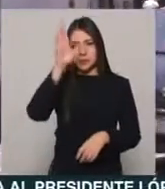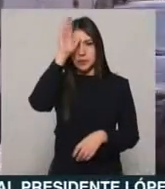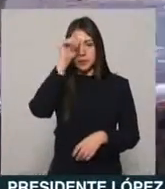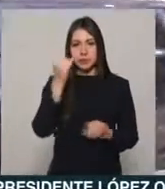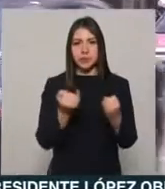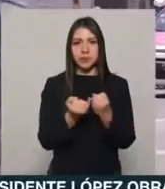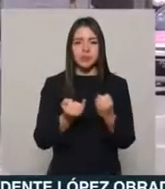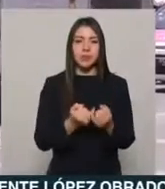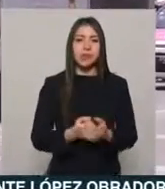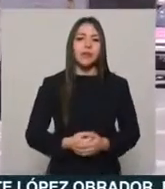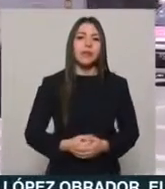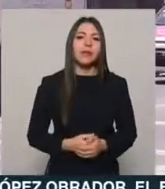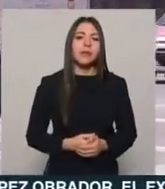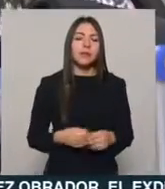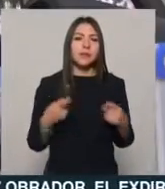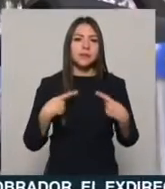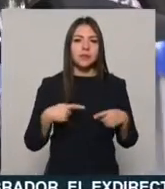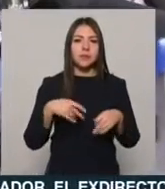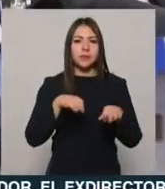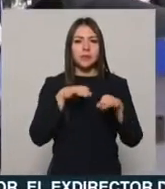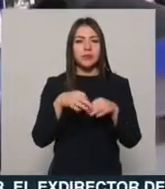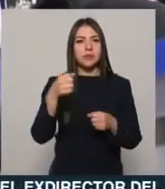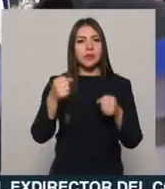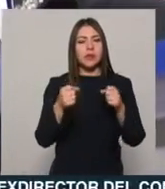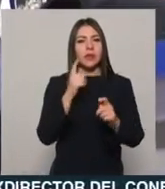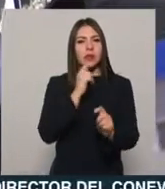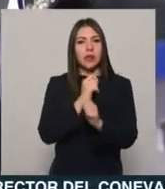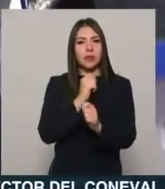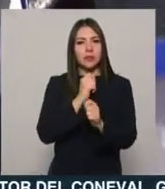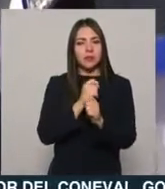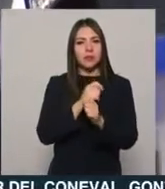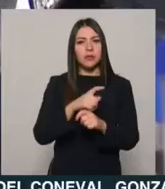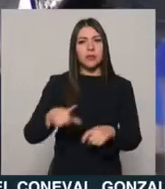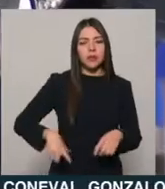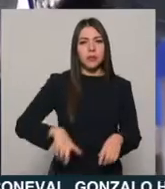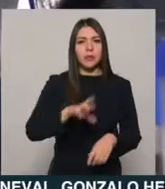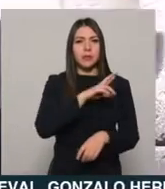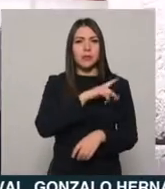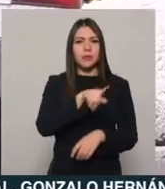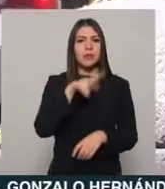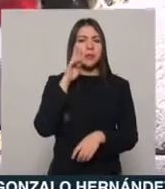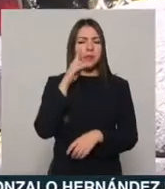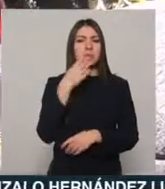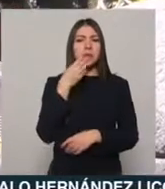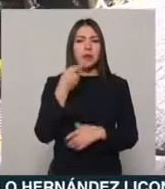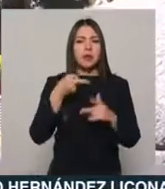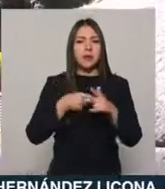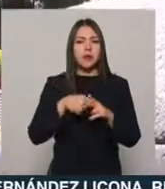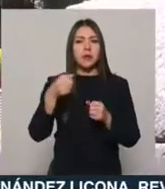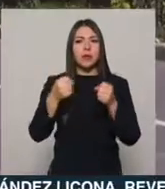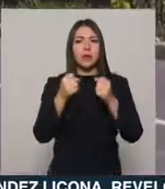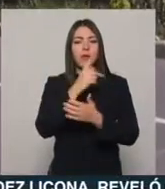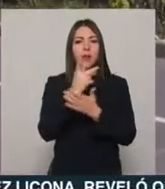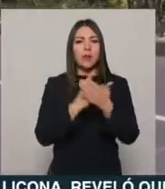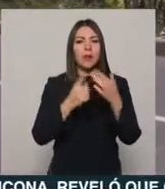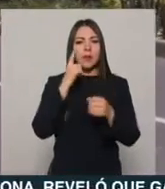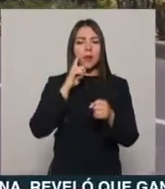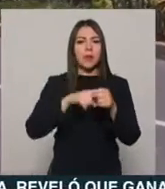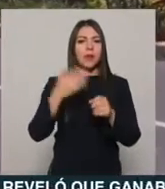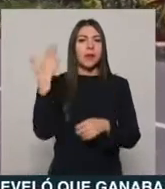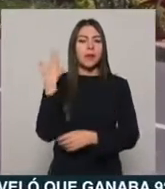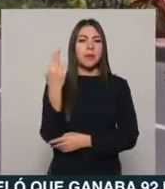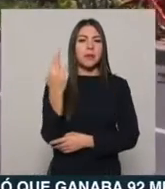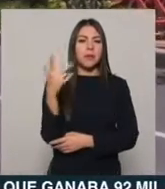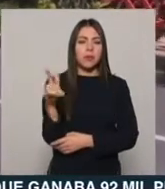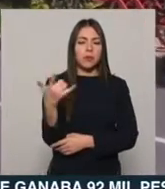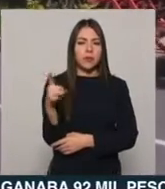Operadores del transporte público y privado ven con buenos ojos el programa de registro de conductores que comenzó el 25 de julio, cuyo